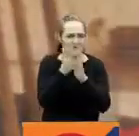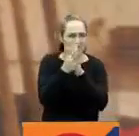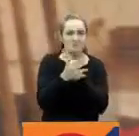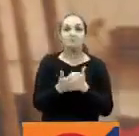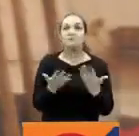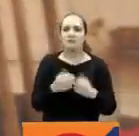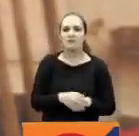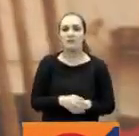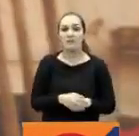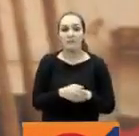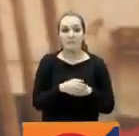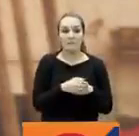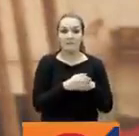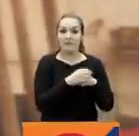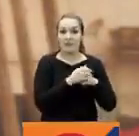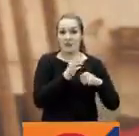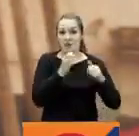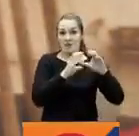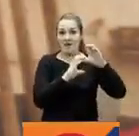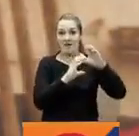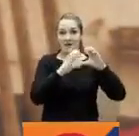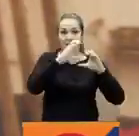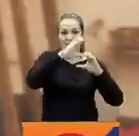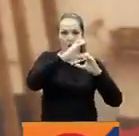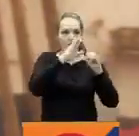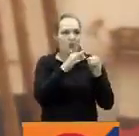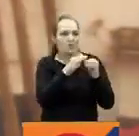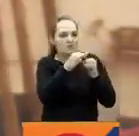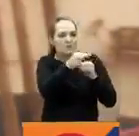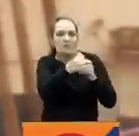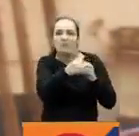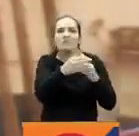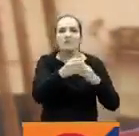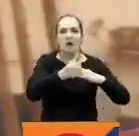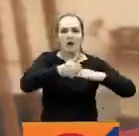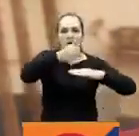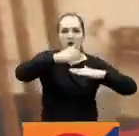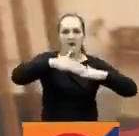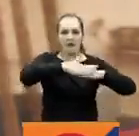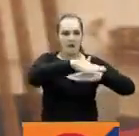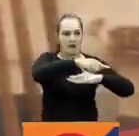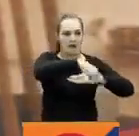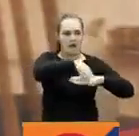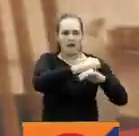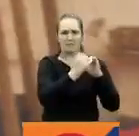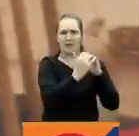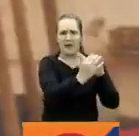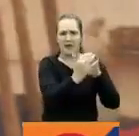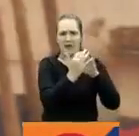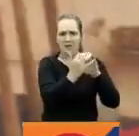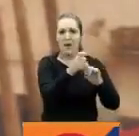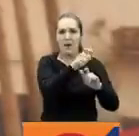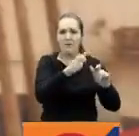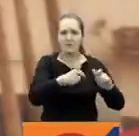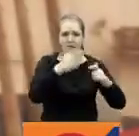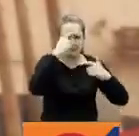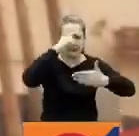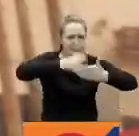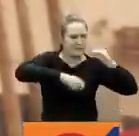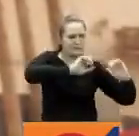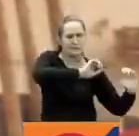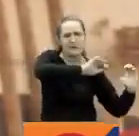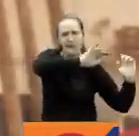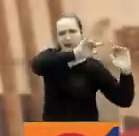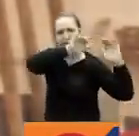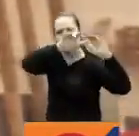refugio de las balas en el casco urbano de argelia en cauca las confrontaciones completan más de una semana en diferentes municipios de este